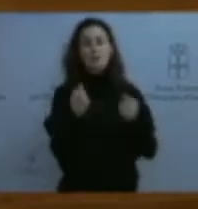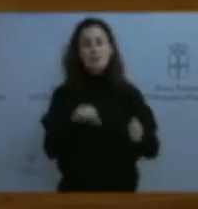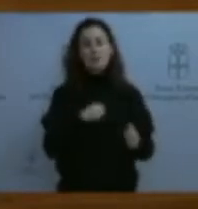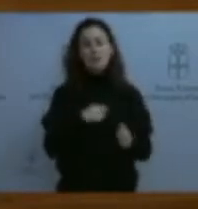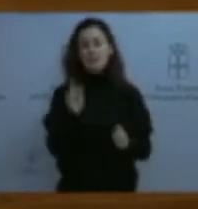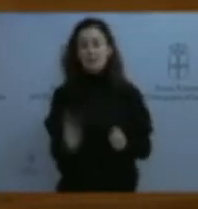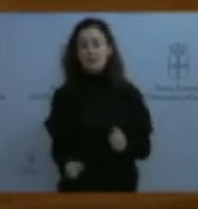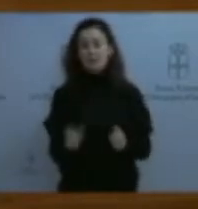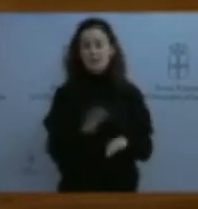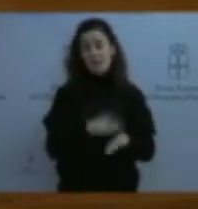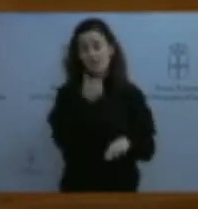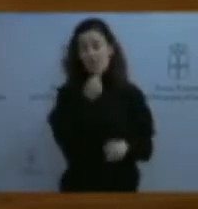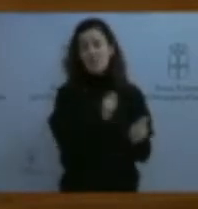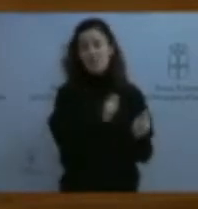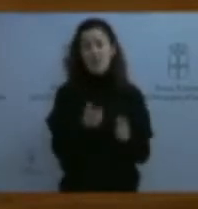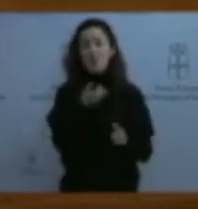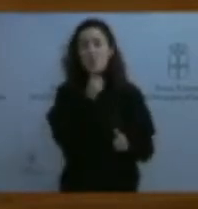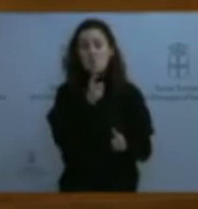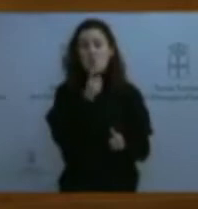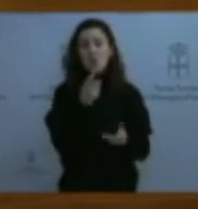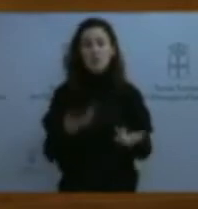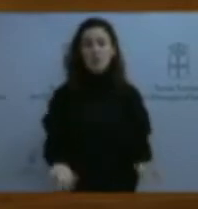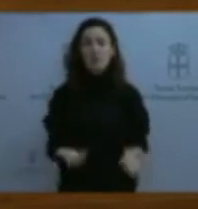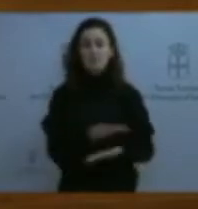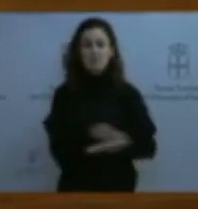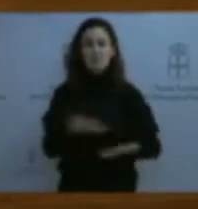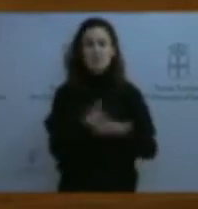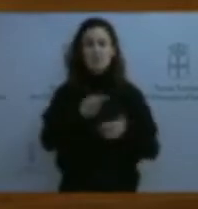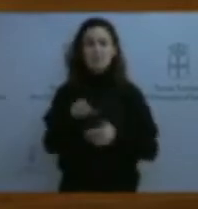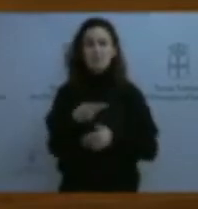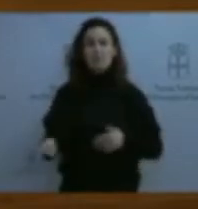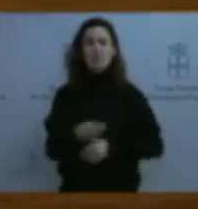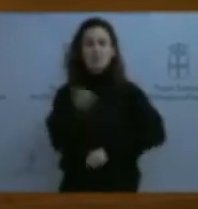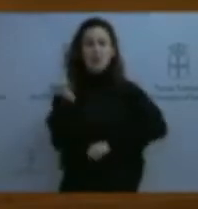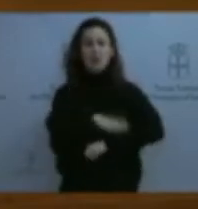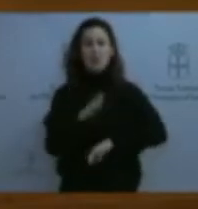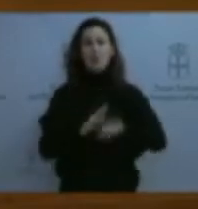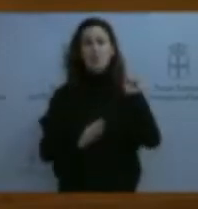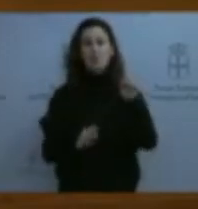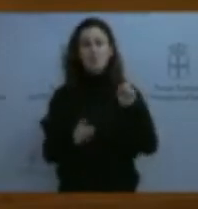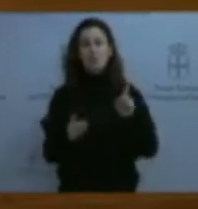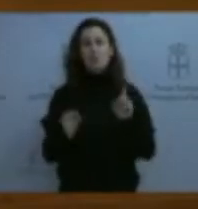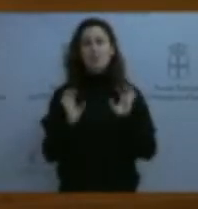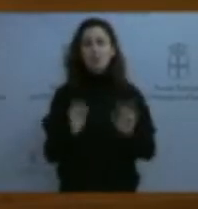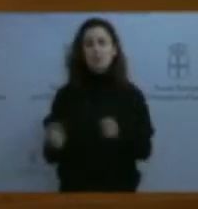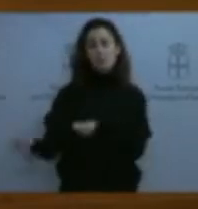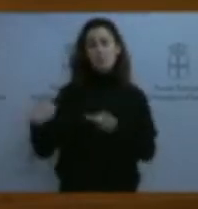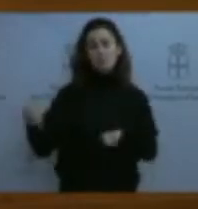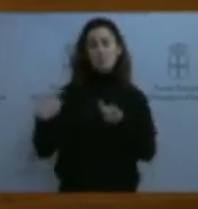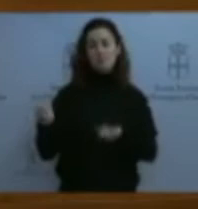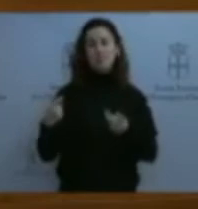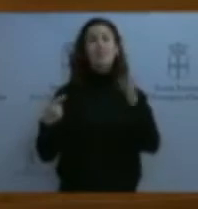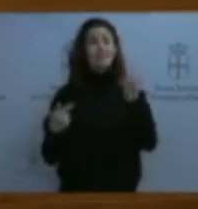necesita para su fácil administración. Muchos millones de euros de ahorros solo por cambiar quién es la fuente de suministro, pero un